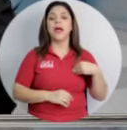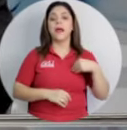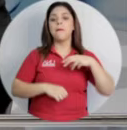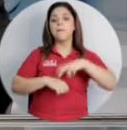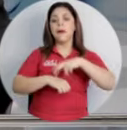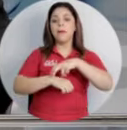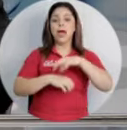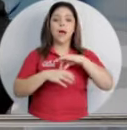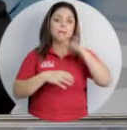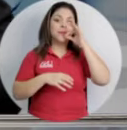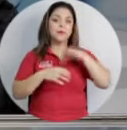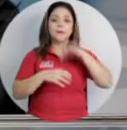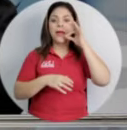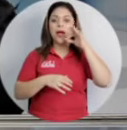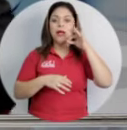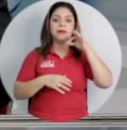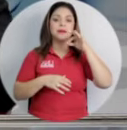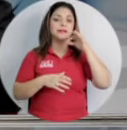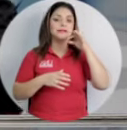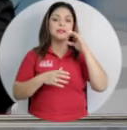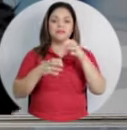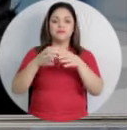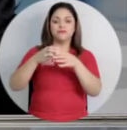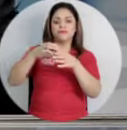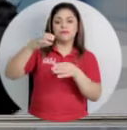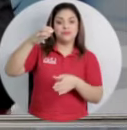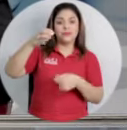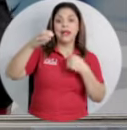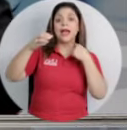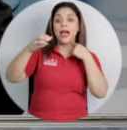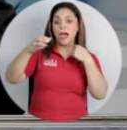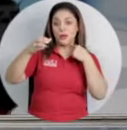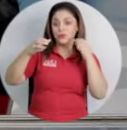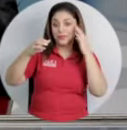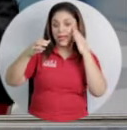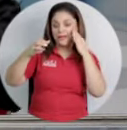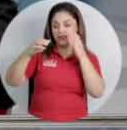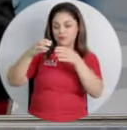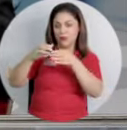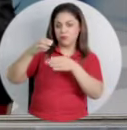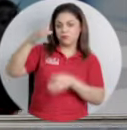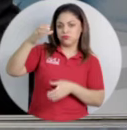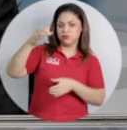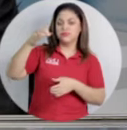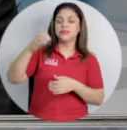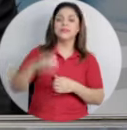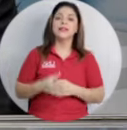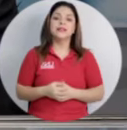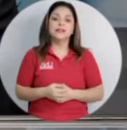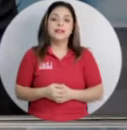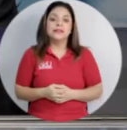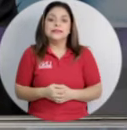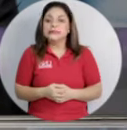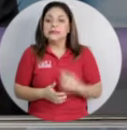gusta las papitas tostadas Pringles, que son carísimas, no voy a decir marcas, pero papas tostadas en